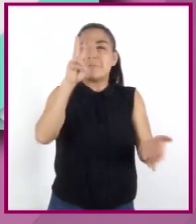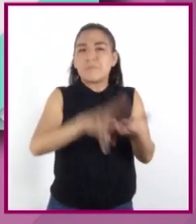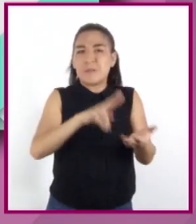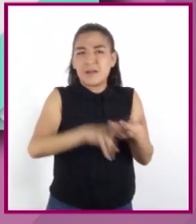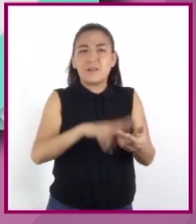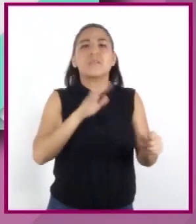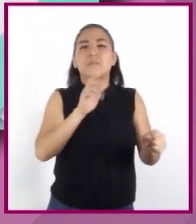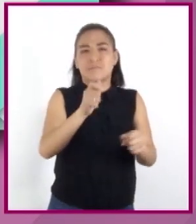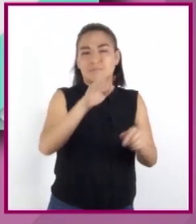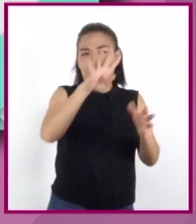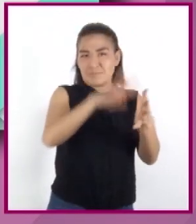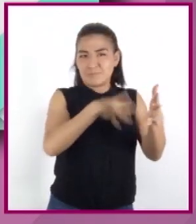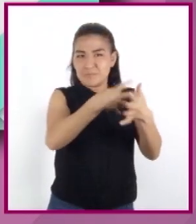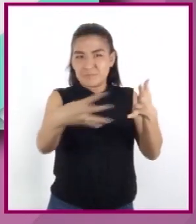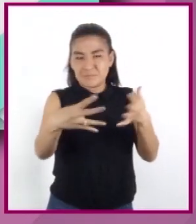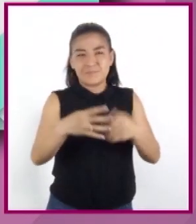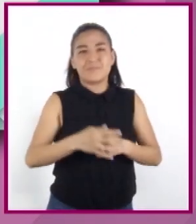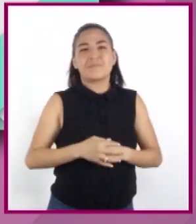tabla?